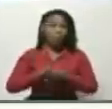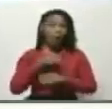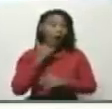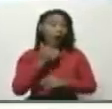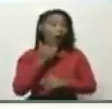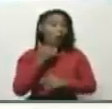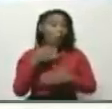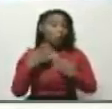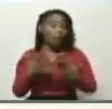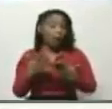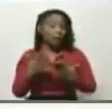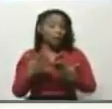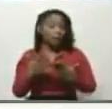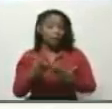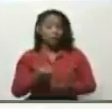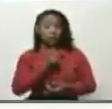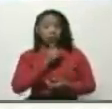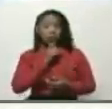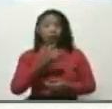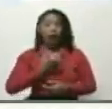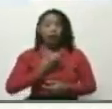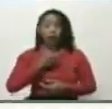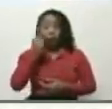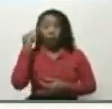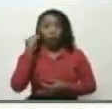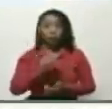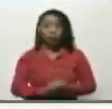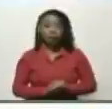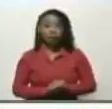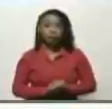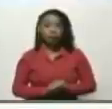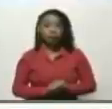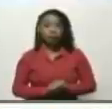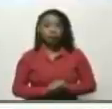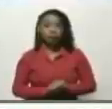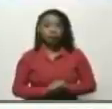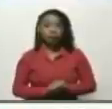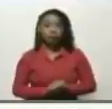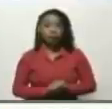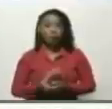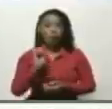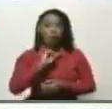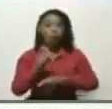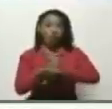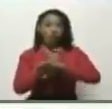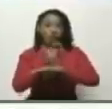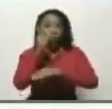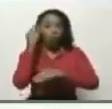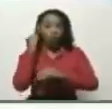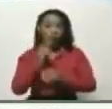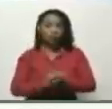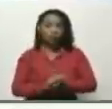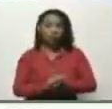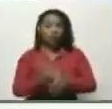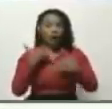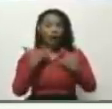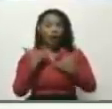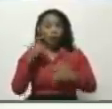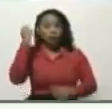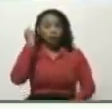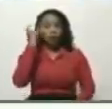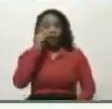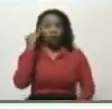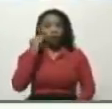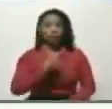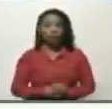es complicado de ser alcalde o alcaldesa, o gobernador o gobernadora, y ahora diputado o